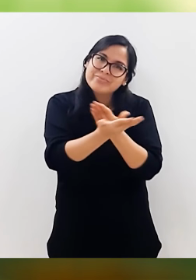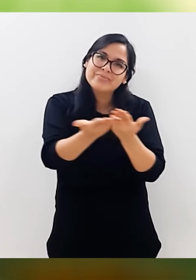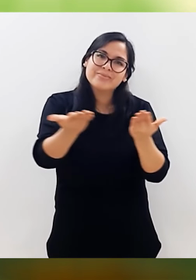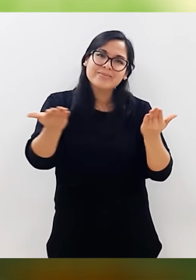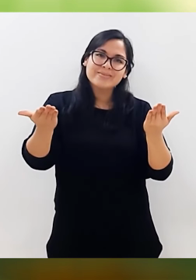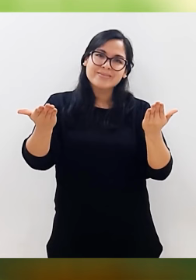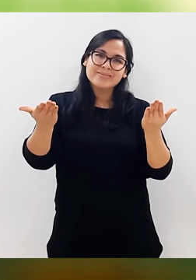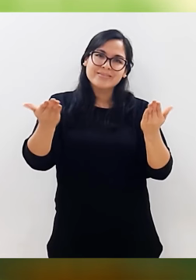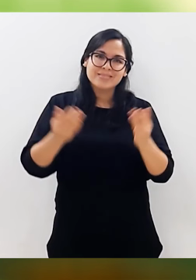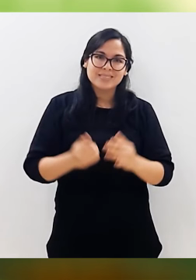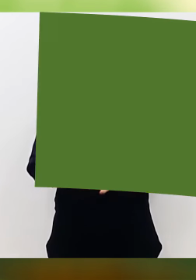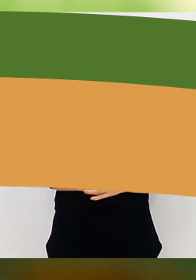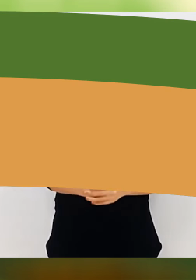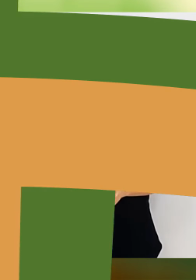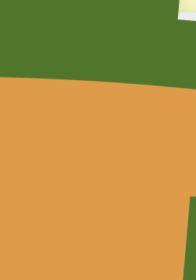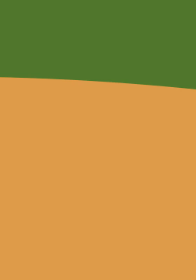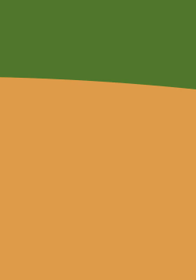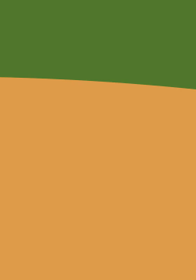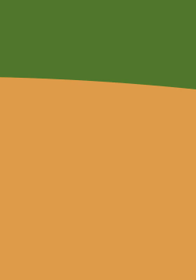para la comuna!